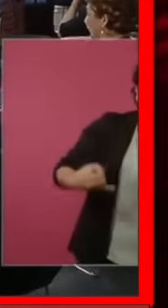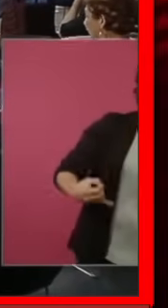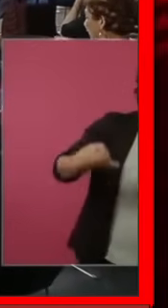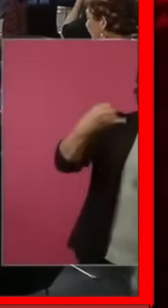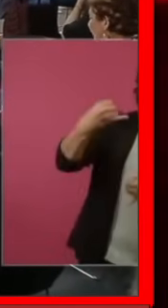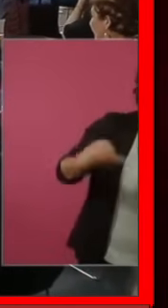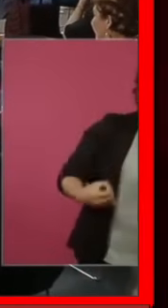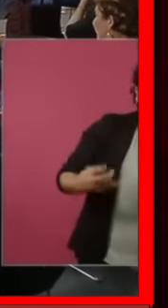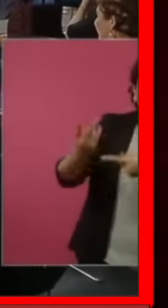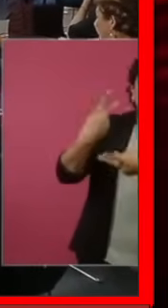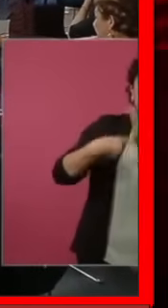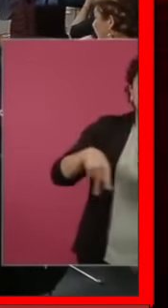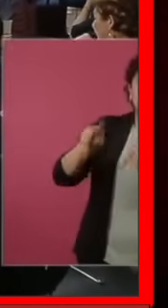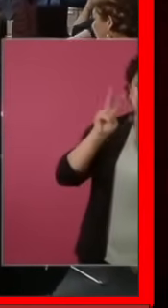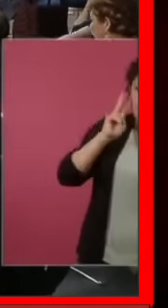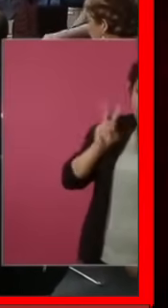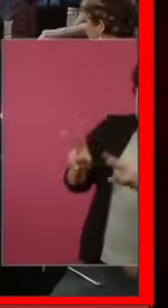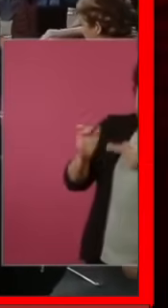destrucción